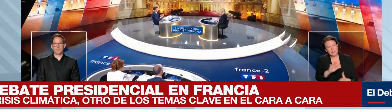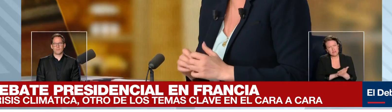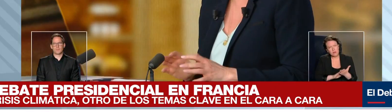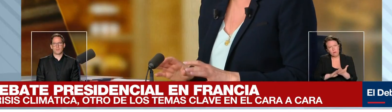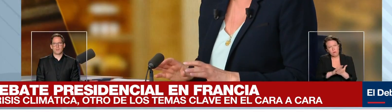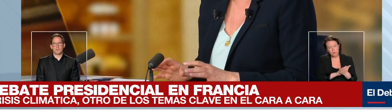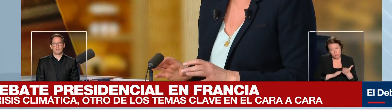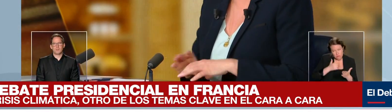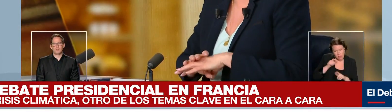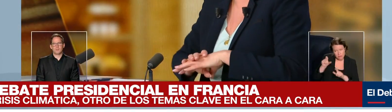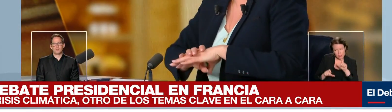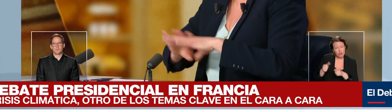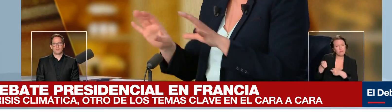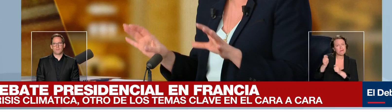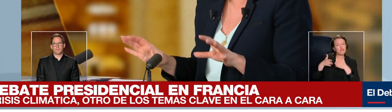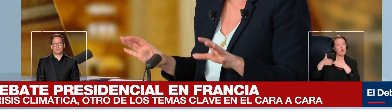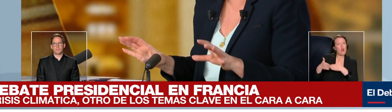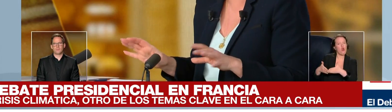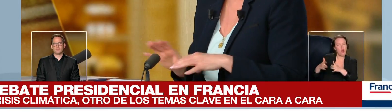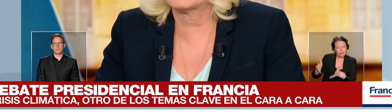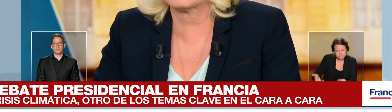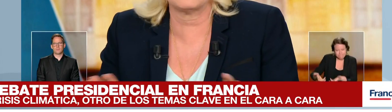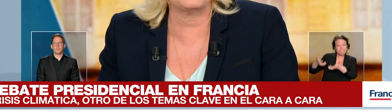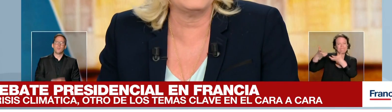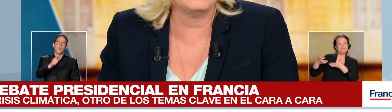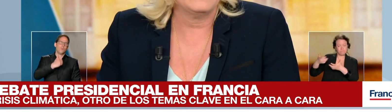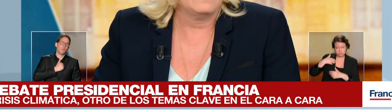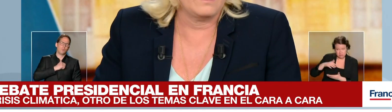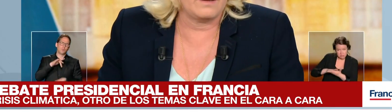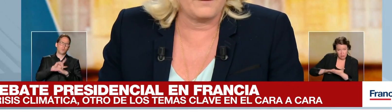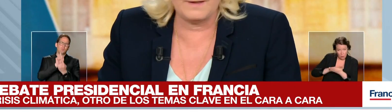Sí, porque hablo de hablar de conservación con los pescadores. Yo hablé con ellos.